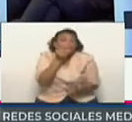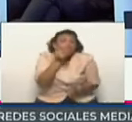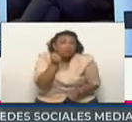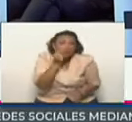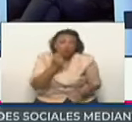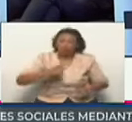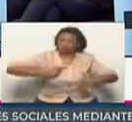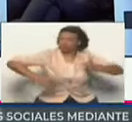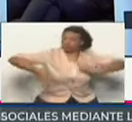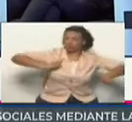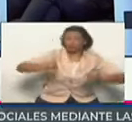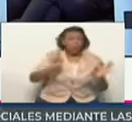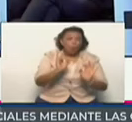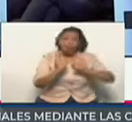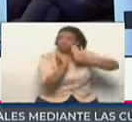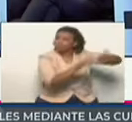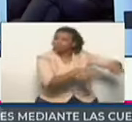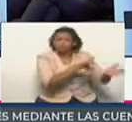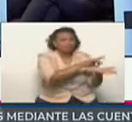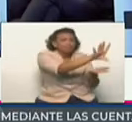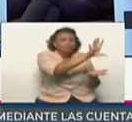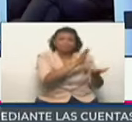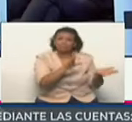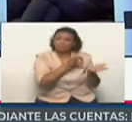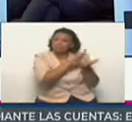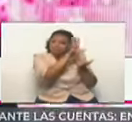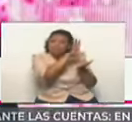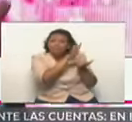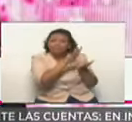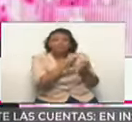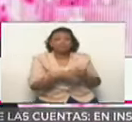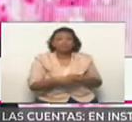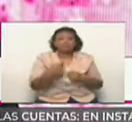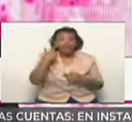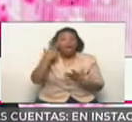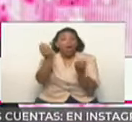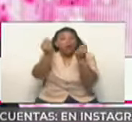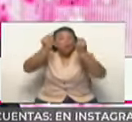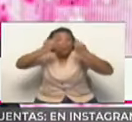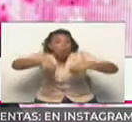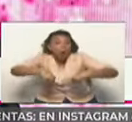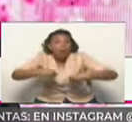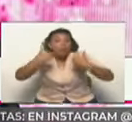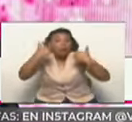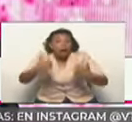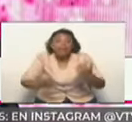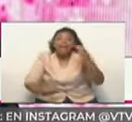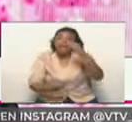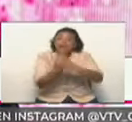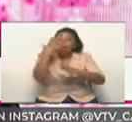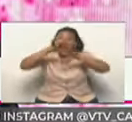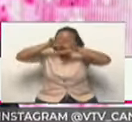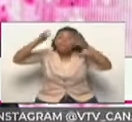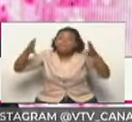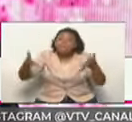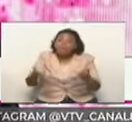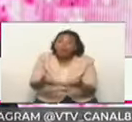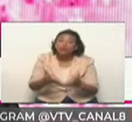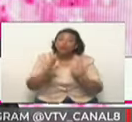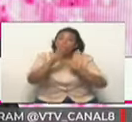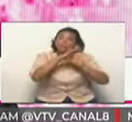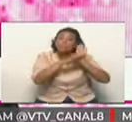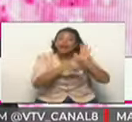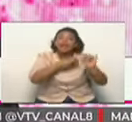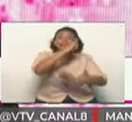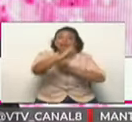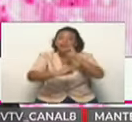del imperialismo. Entonces, hay un consenso de construir un mundo, un nuevo orden